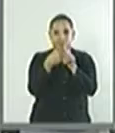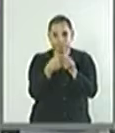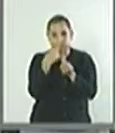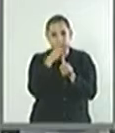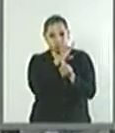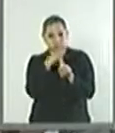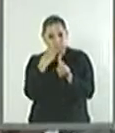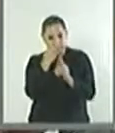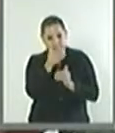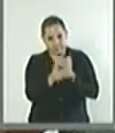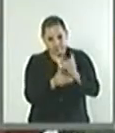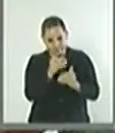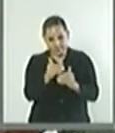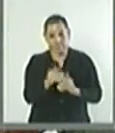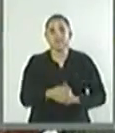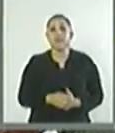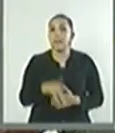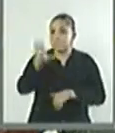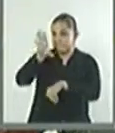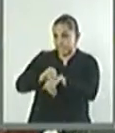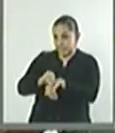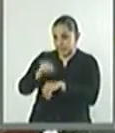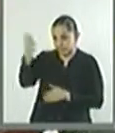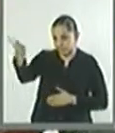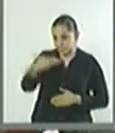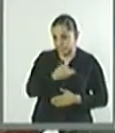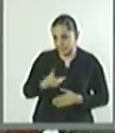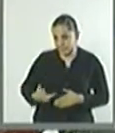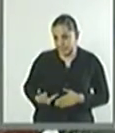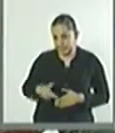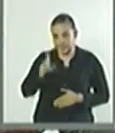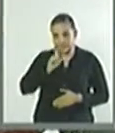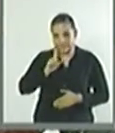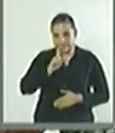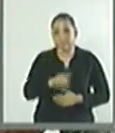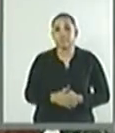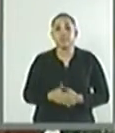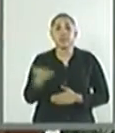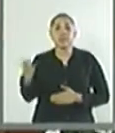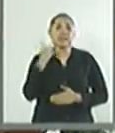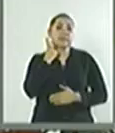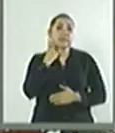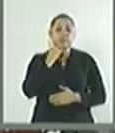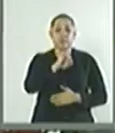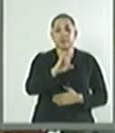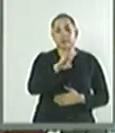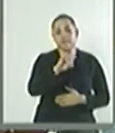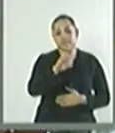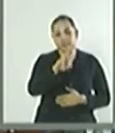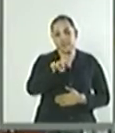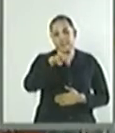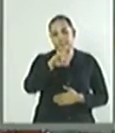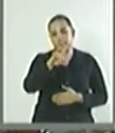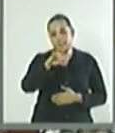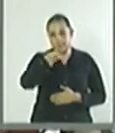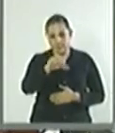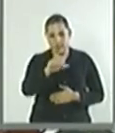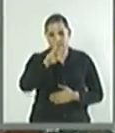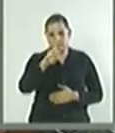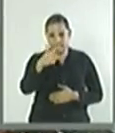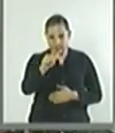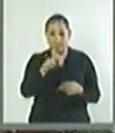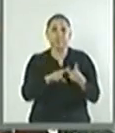Con su permiso, presidenta. A nombre del diputado Javier Neblina Vega, la diputada